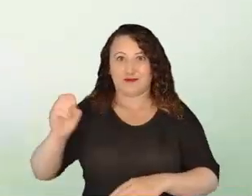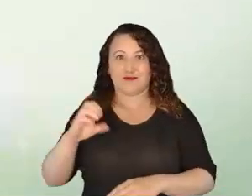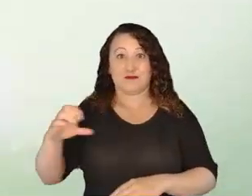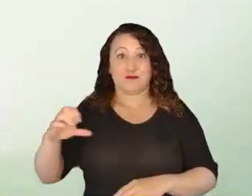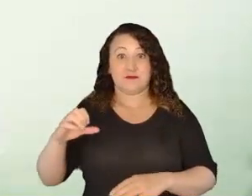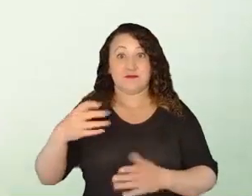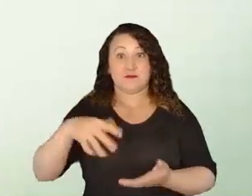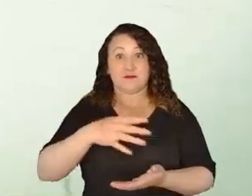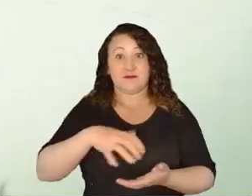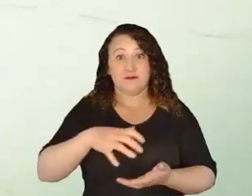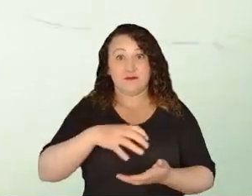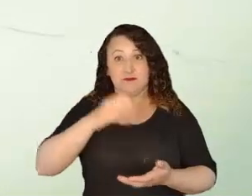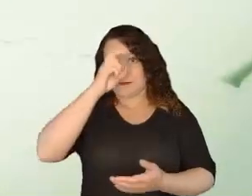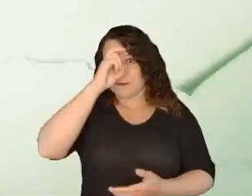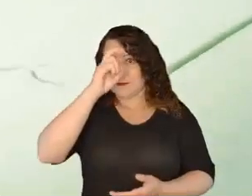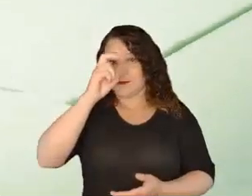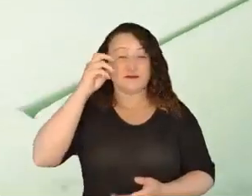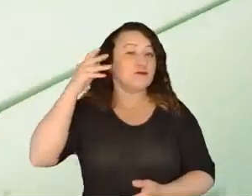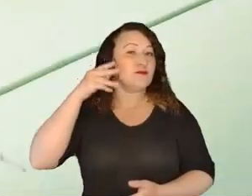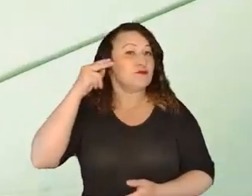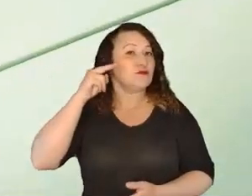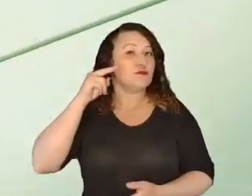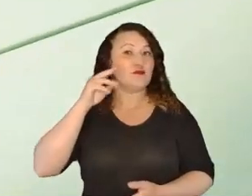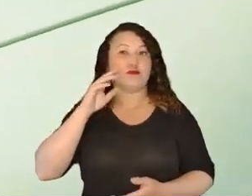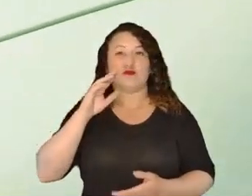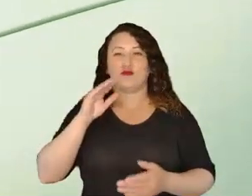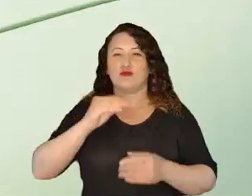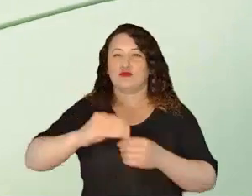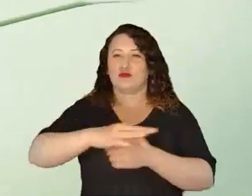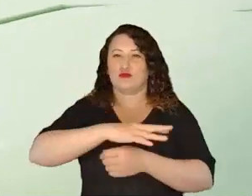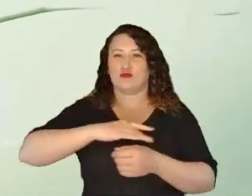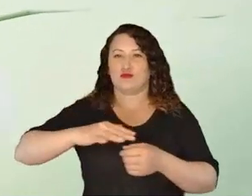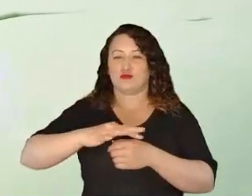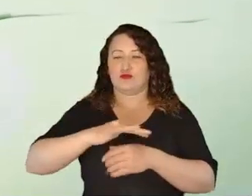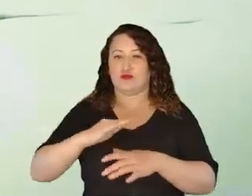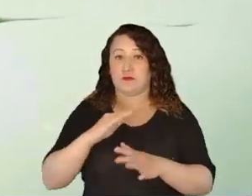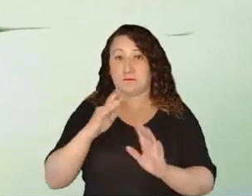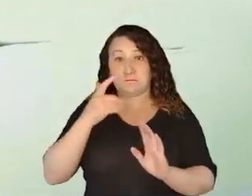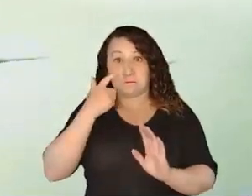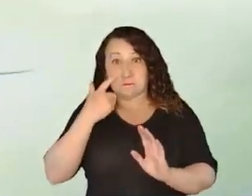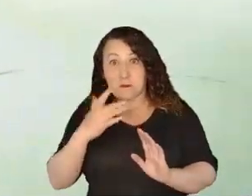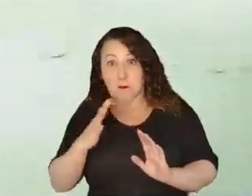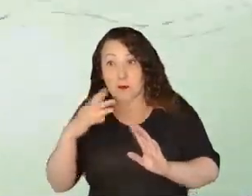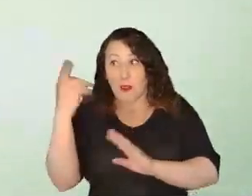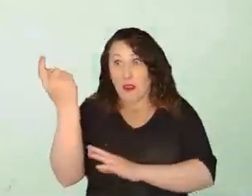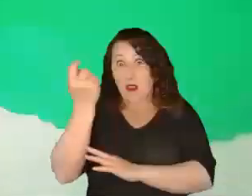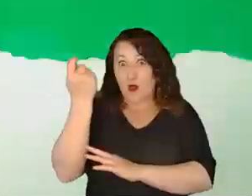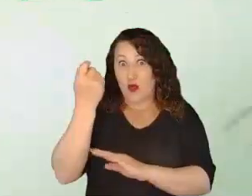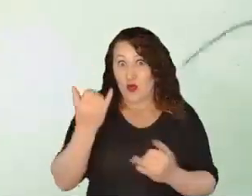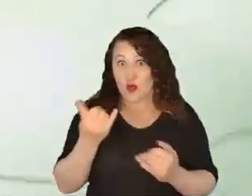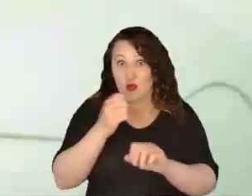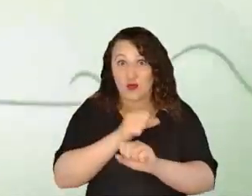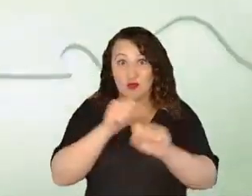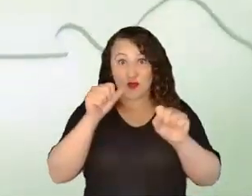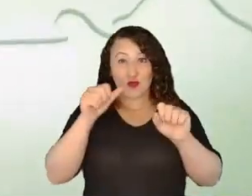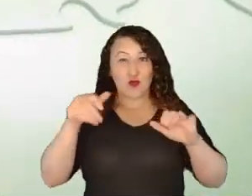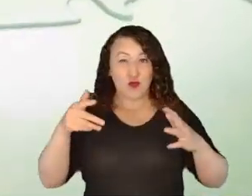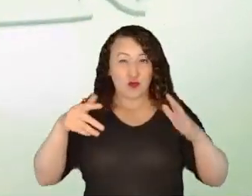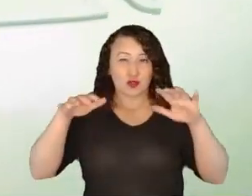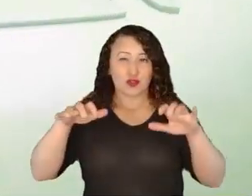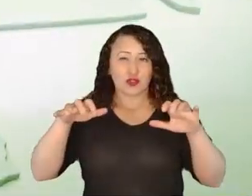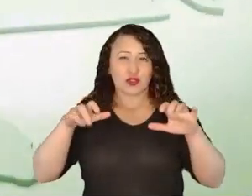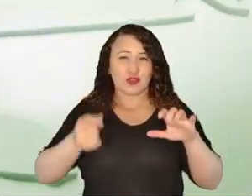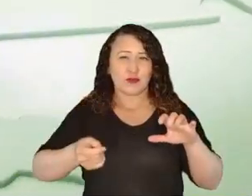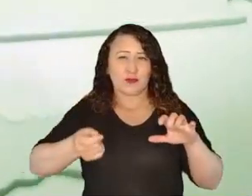tolima Oriente de Antioquia occidente de Santander norte de norte de Santander y cundinamarca todo